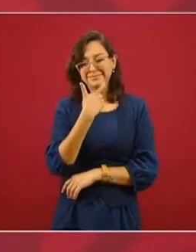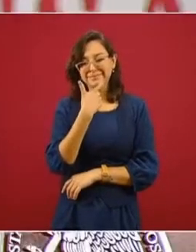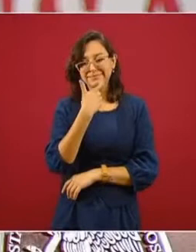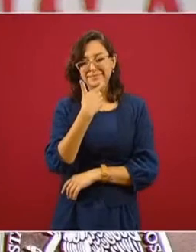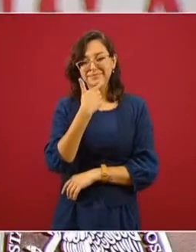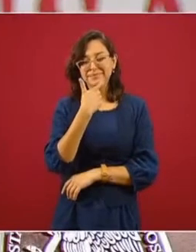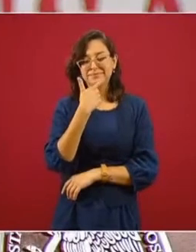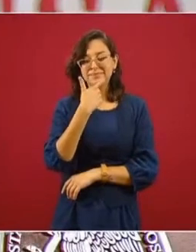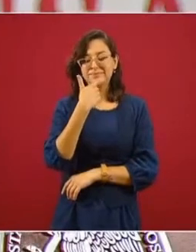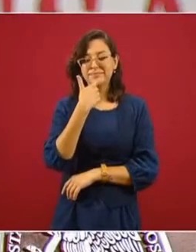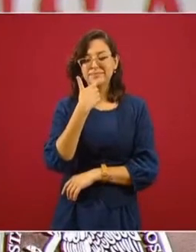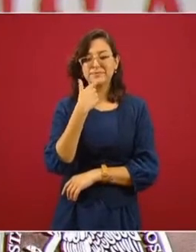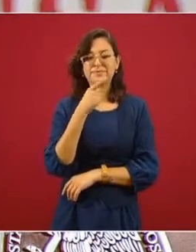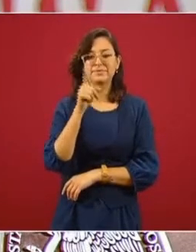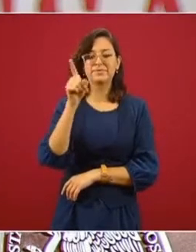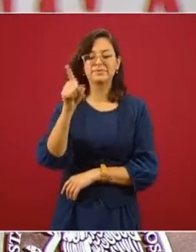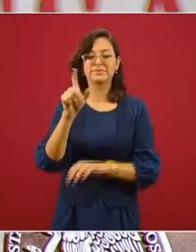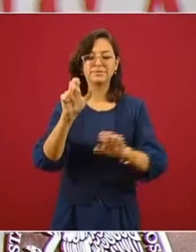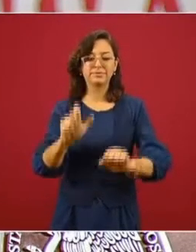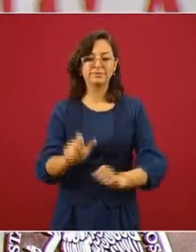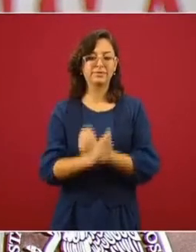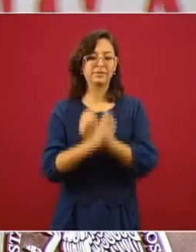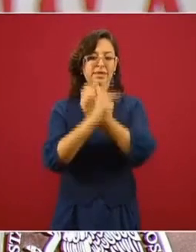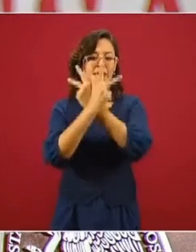en una teleconferencia